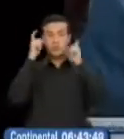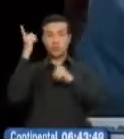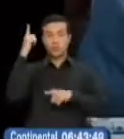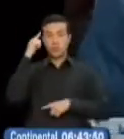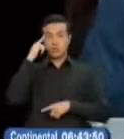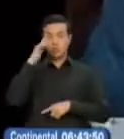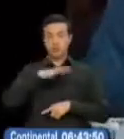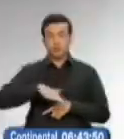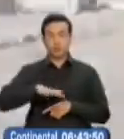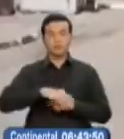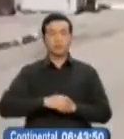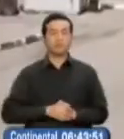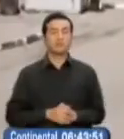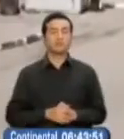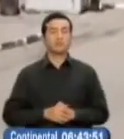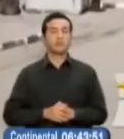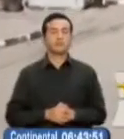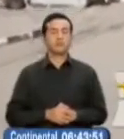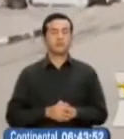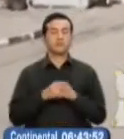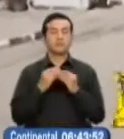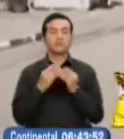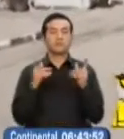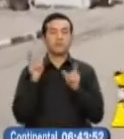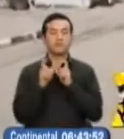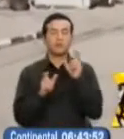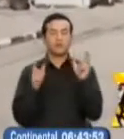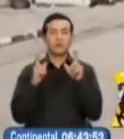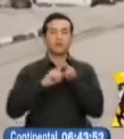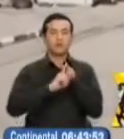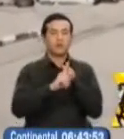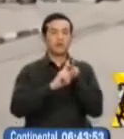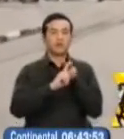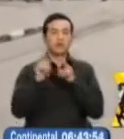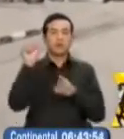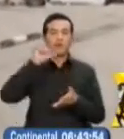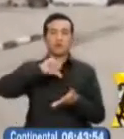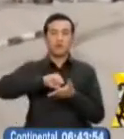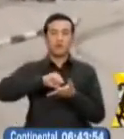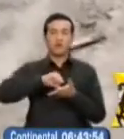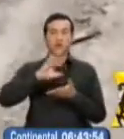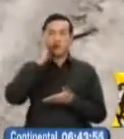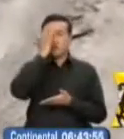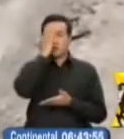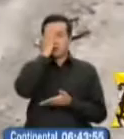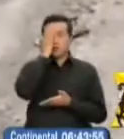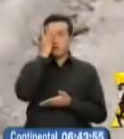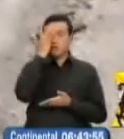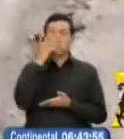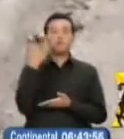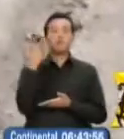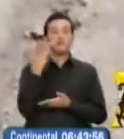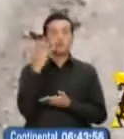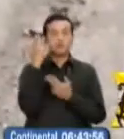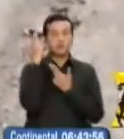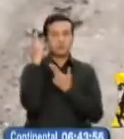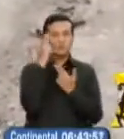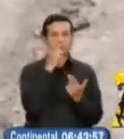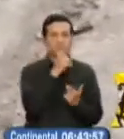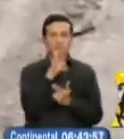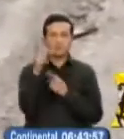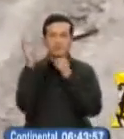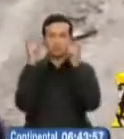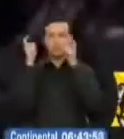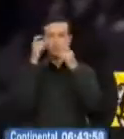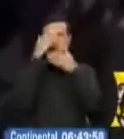gobierno miles de personas han sido evacuadas de la ciudad iraquí de kut después de que las tropas tomaran el control del